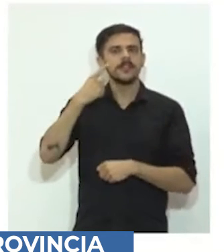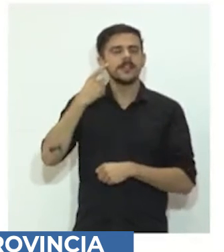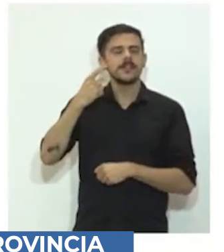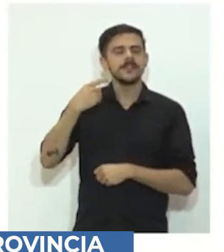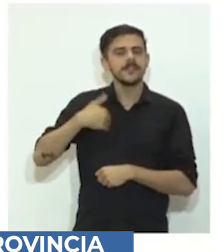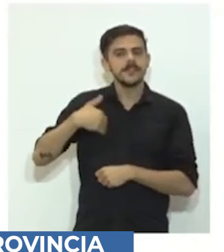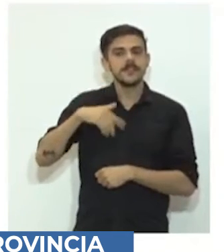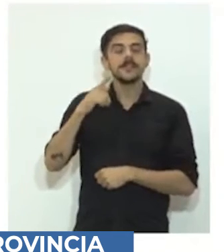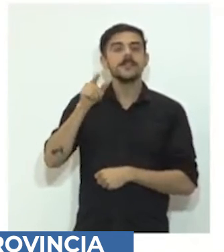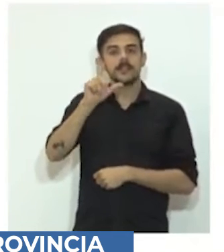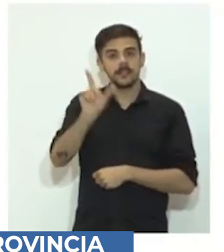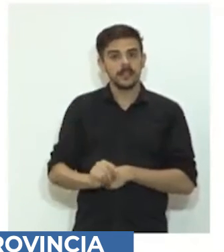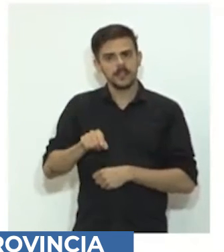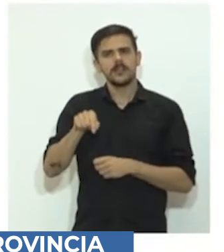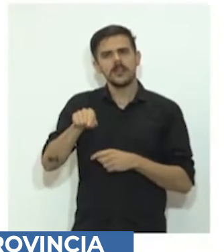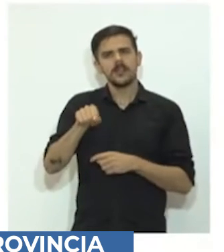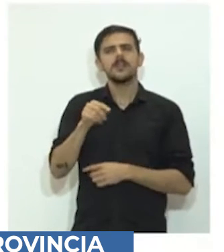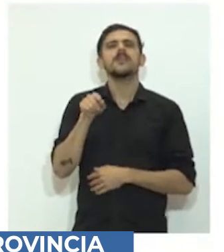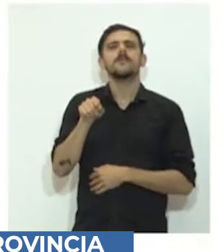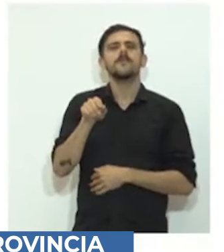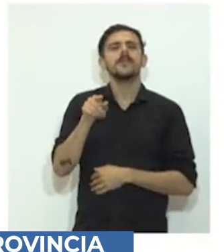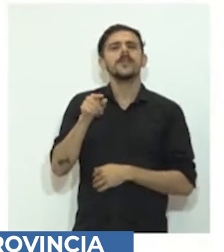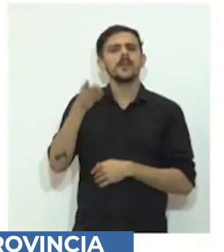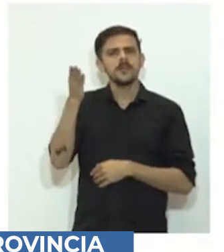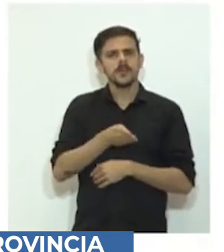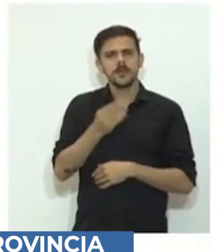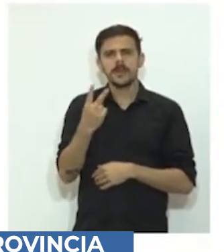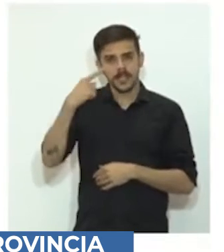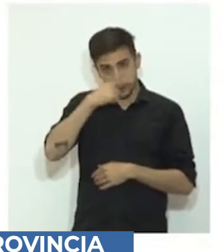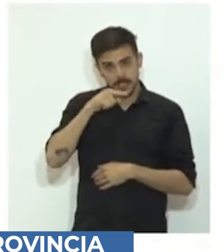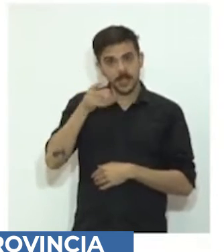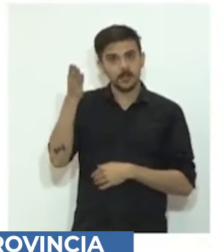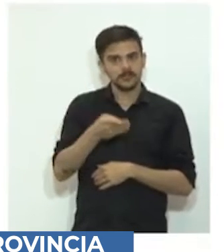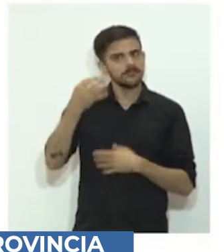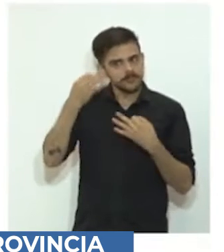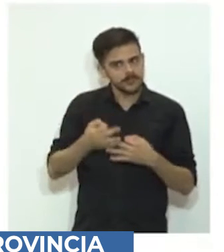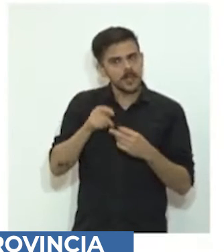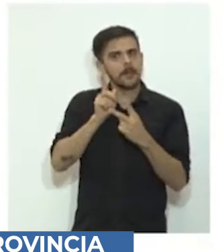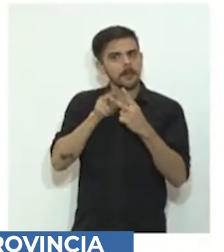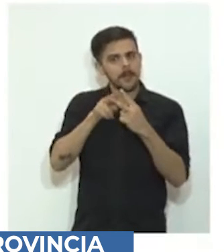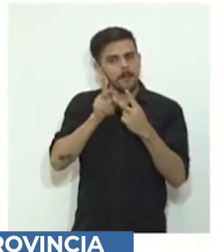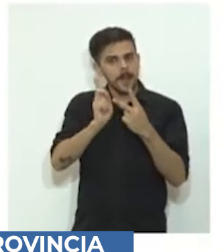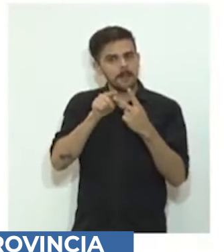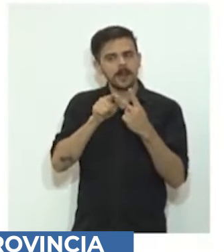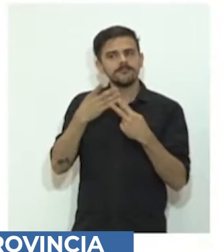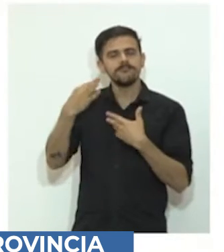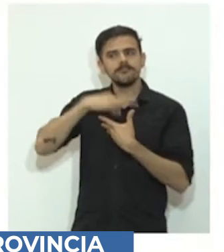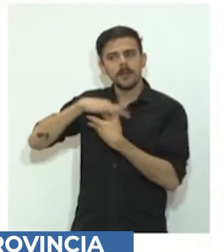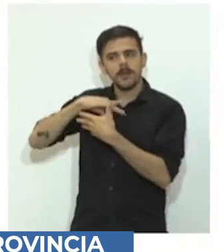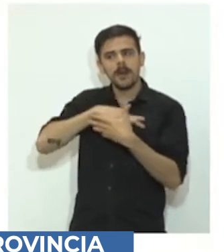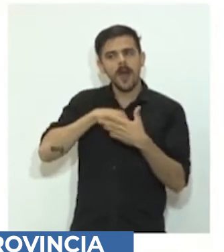de este estudio que se hizo a nivel nacional corresponde a estas variantes de preocupación antes de